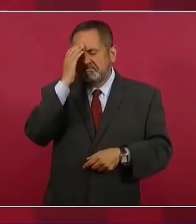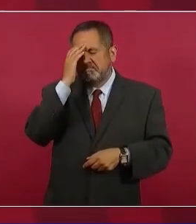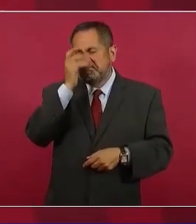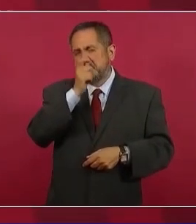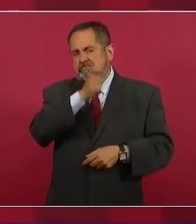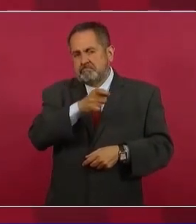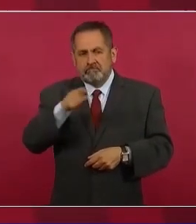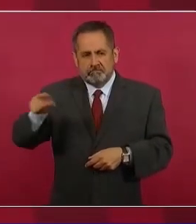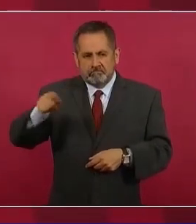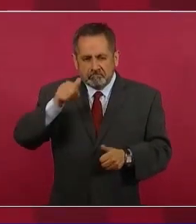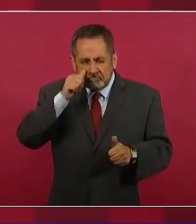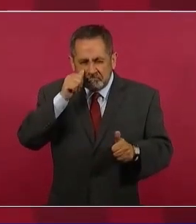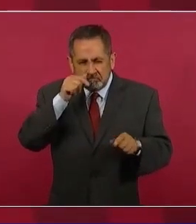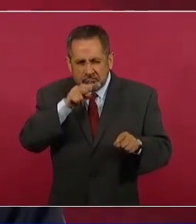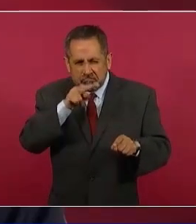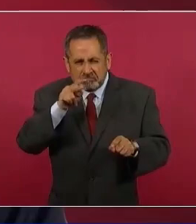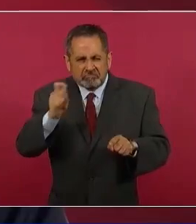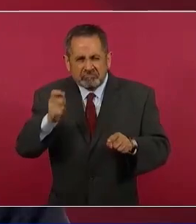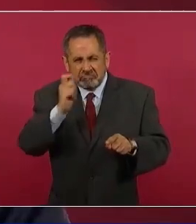muy atenta,